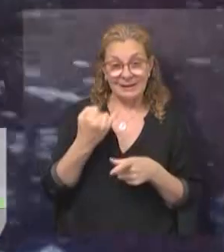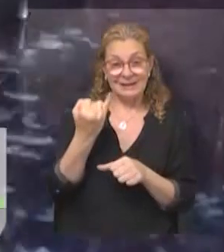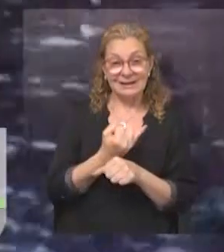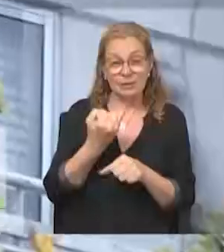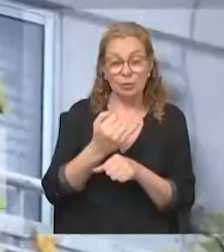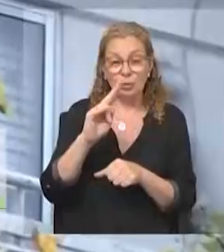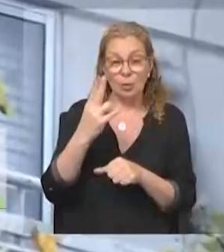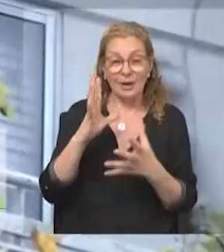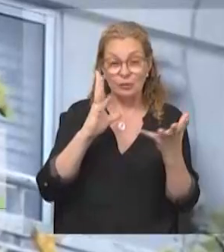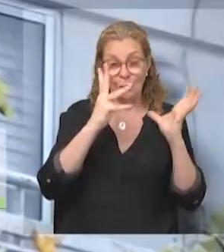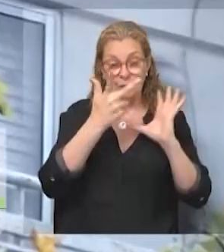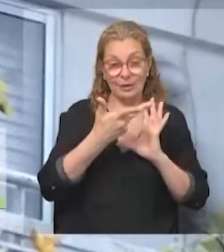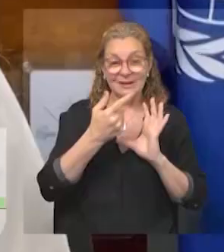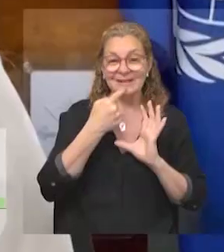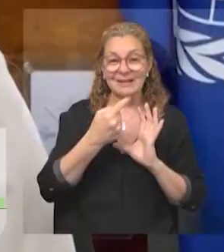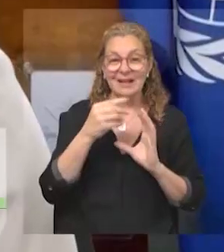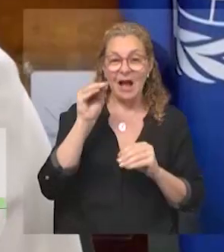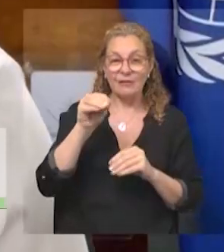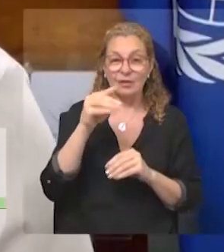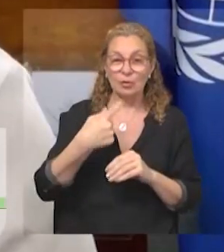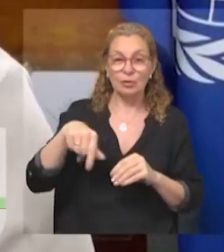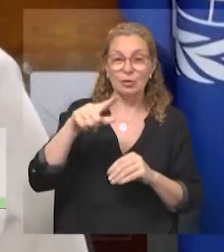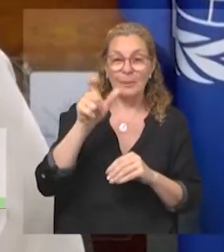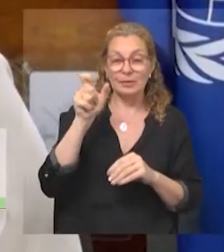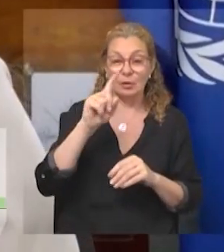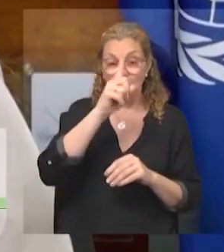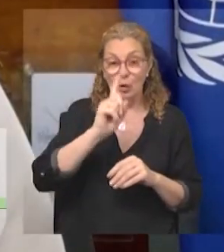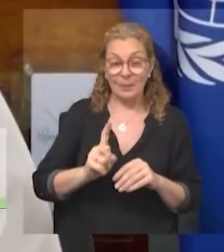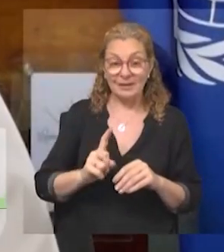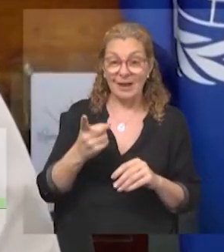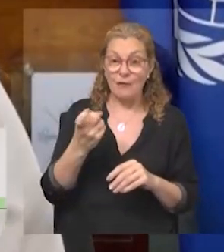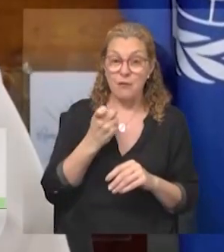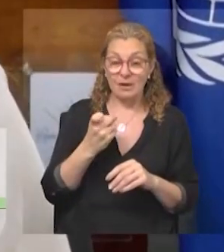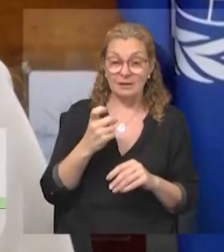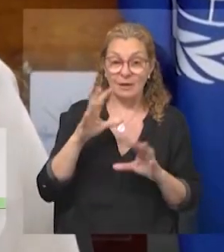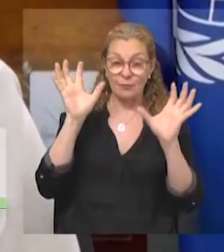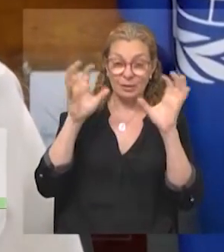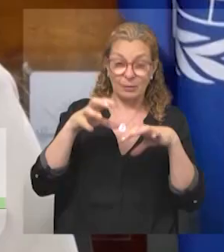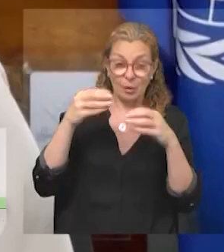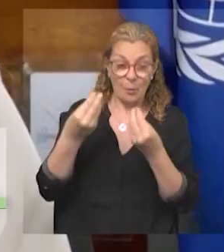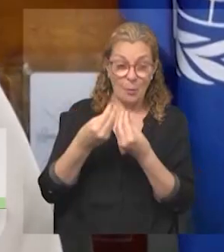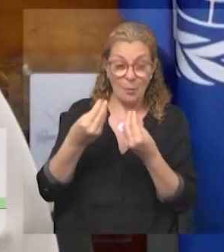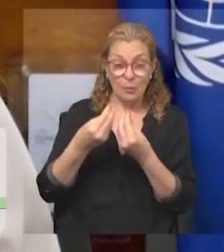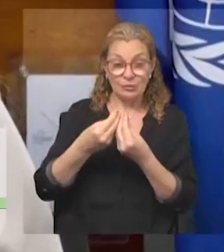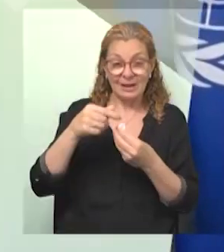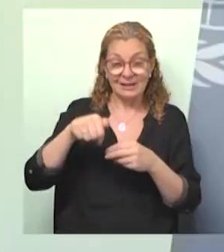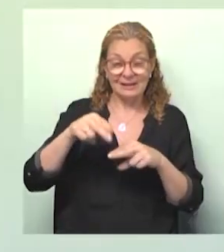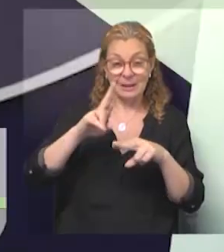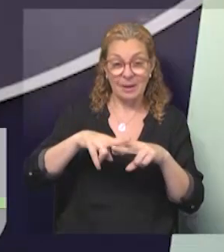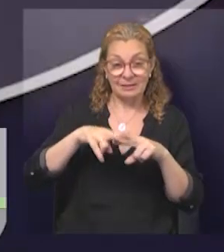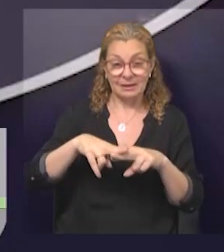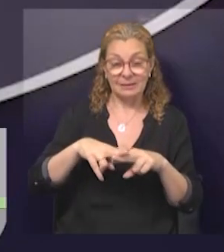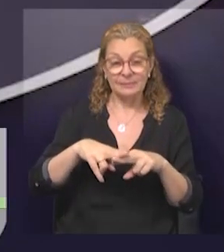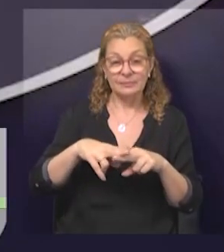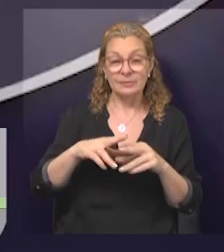uruguayo de meteorología emitió un aviso a la población por tormentas puntualmente fuertes y precipitaciones copiosas desde este martes